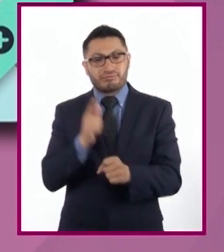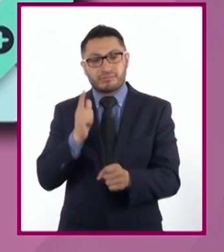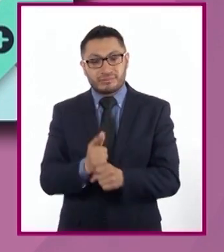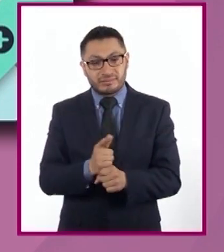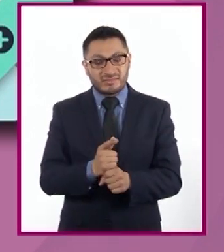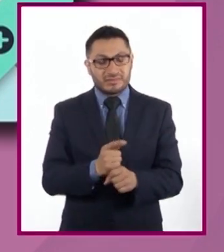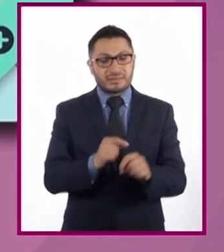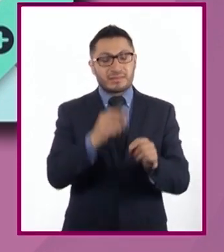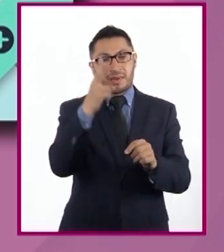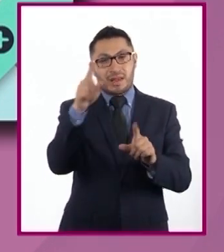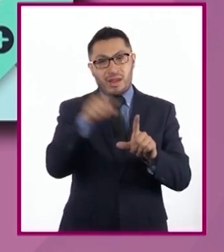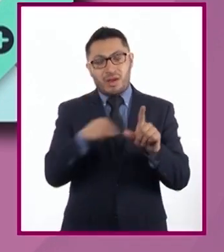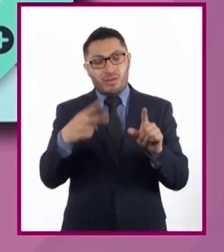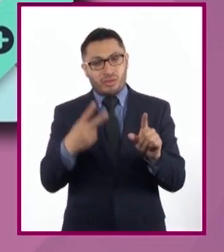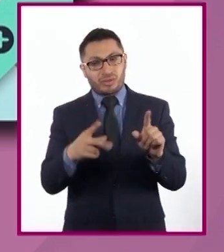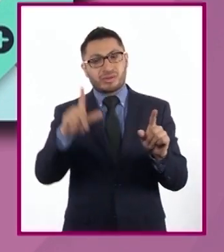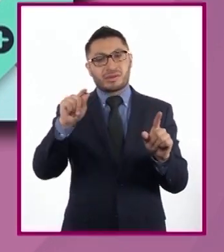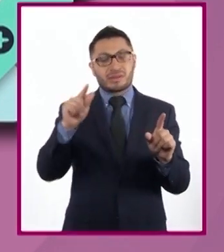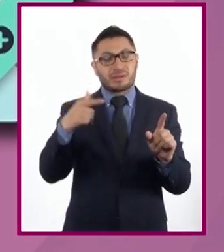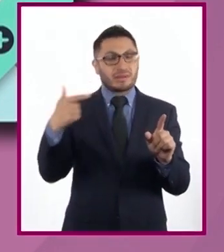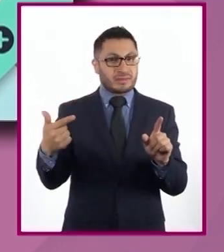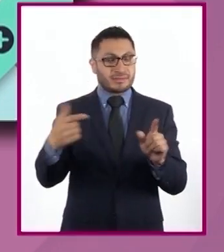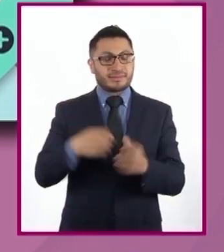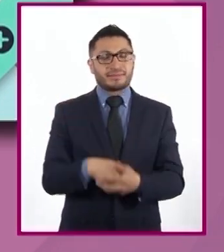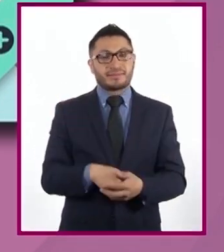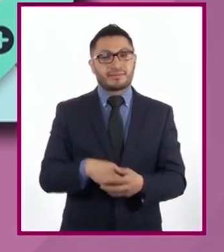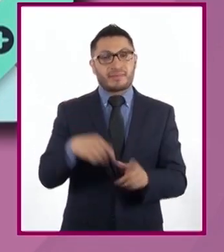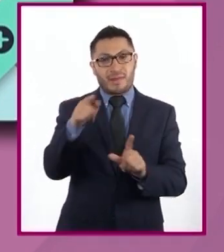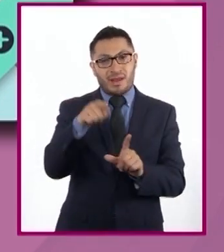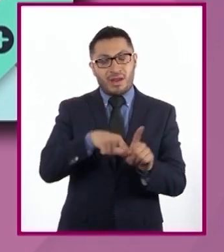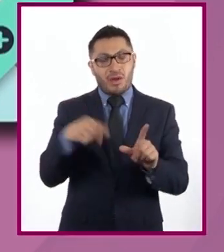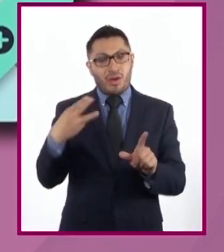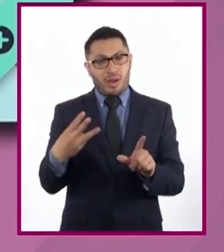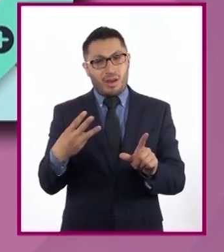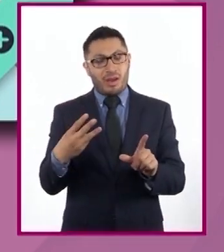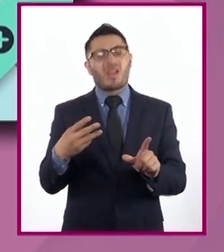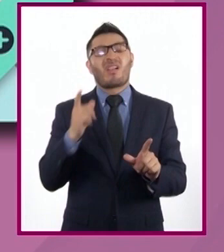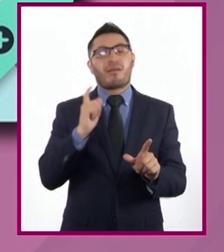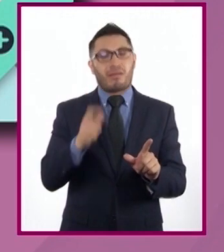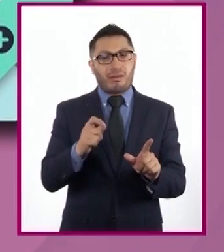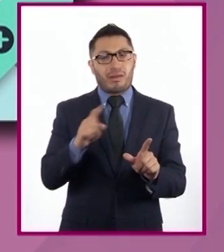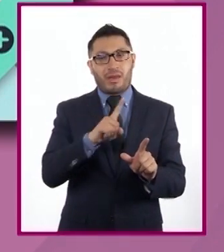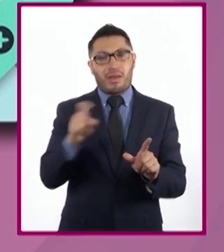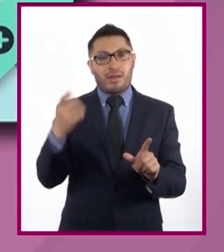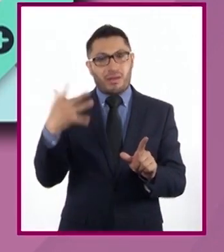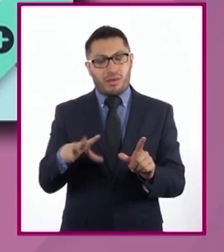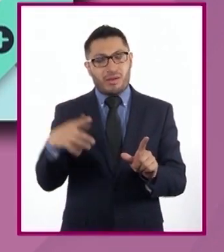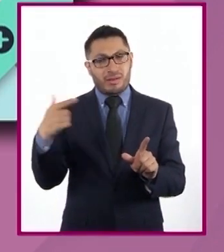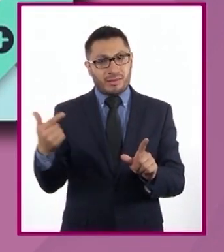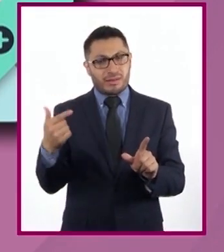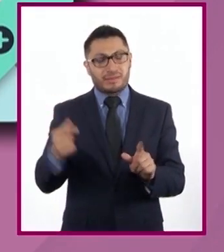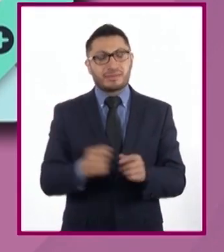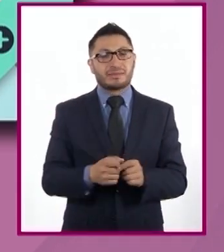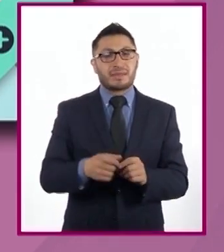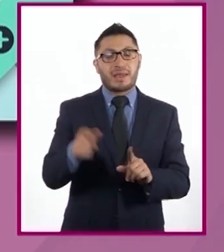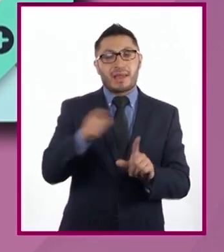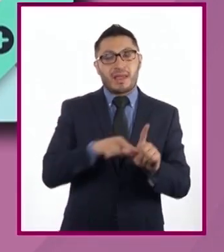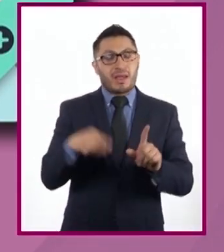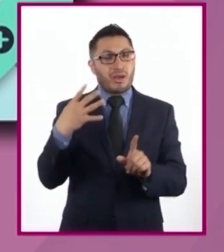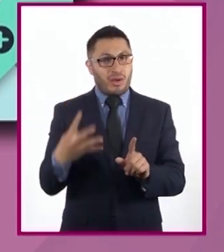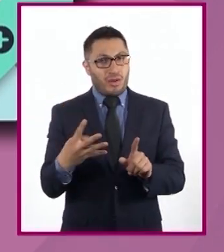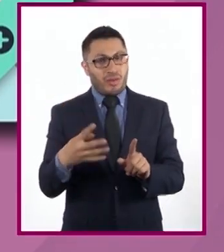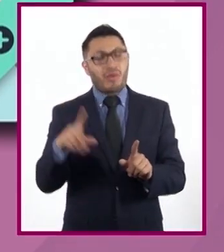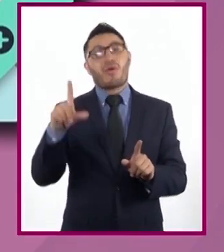del ángulo 2 es de 70 grados. El ángulo 3 mide 110 grados y el ángulo